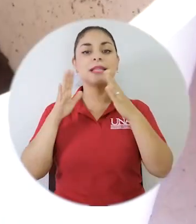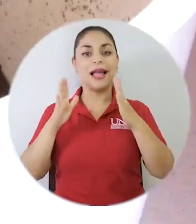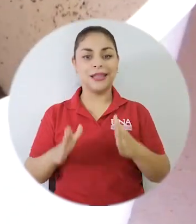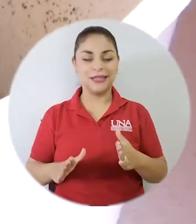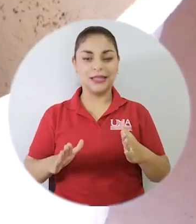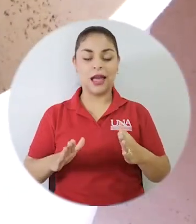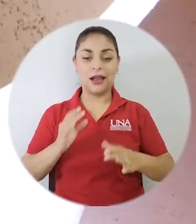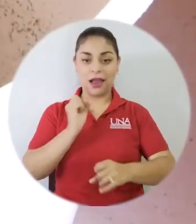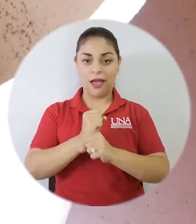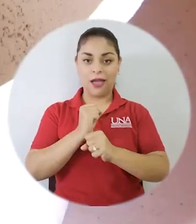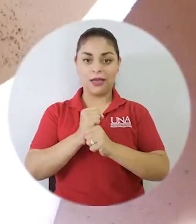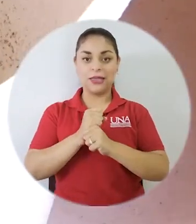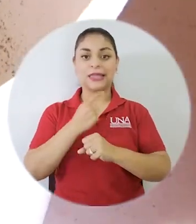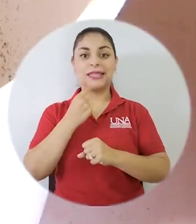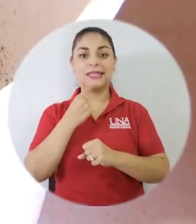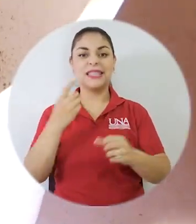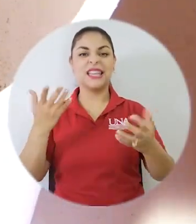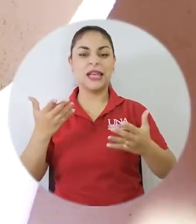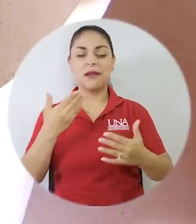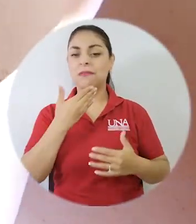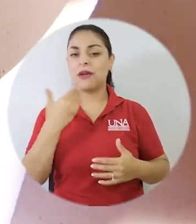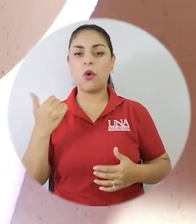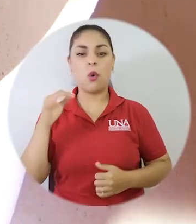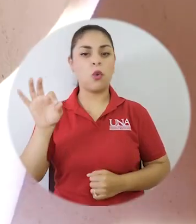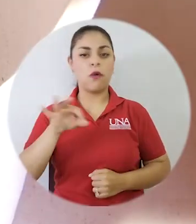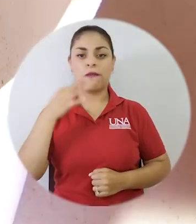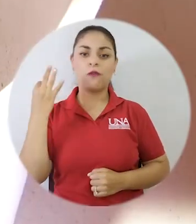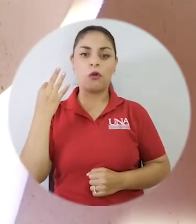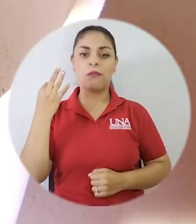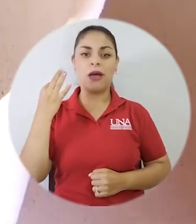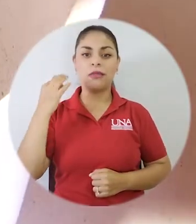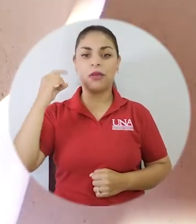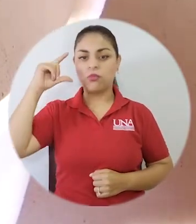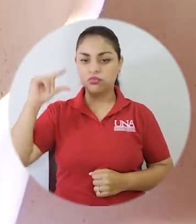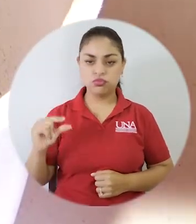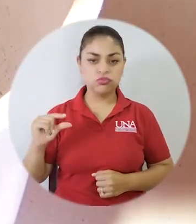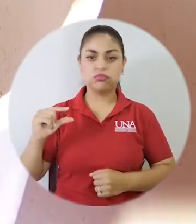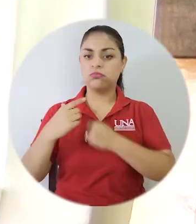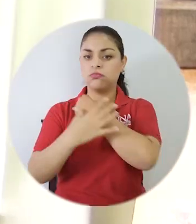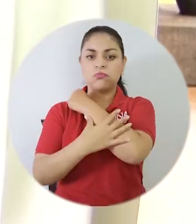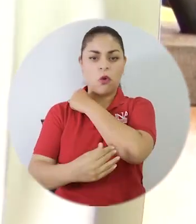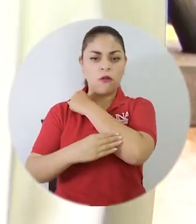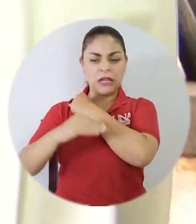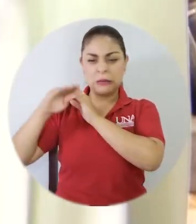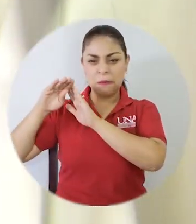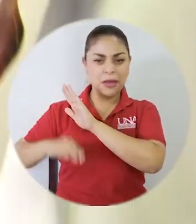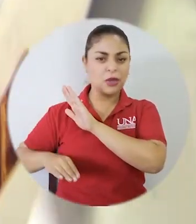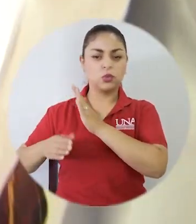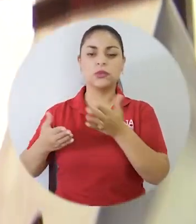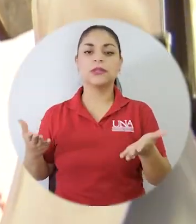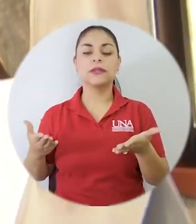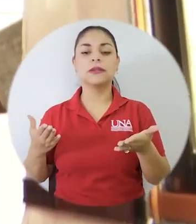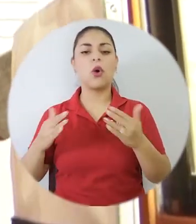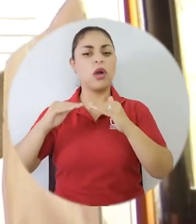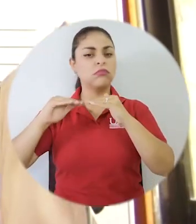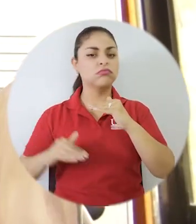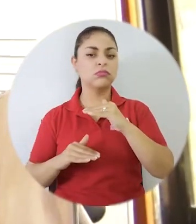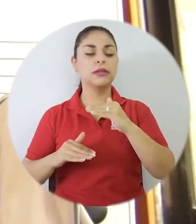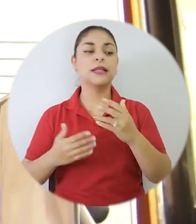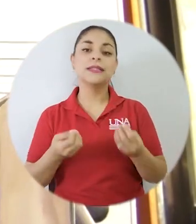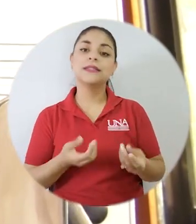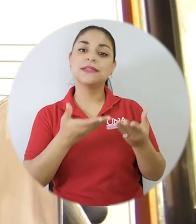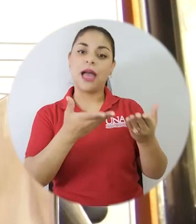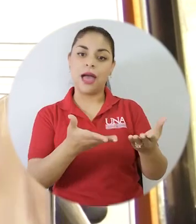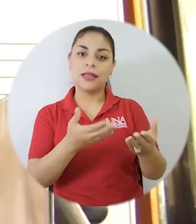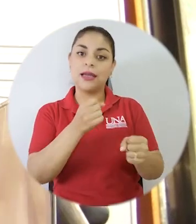en mercado laboral van a coincidir que la mejor forma de reducir los problemas de pobreza y desigualdad es a través